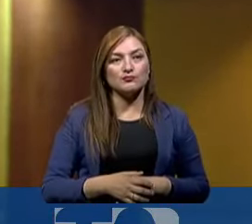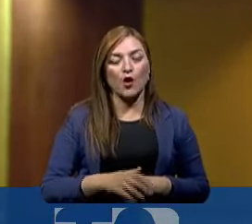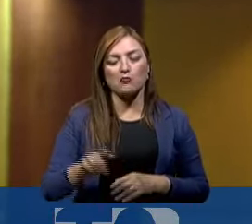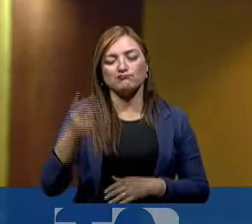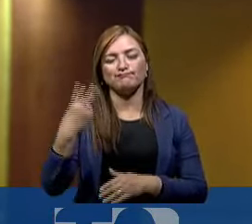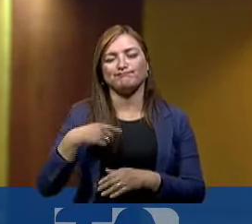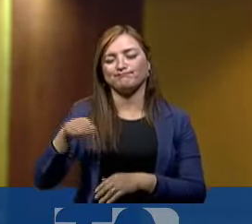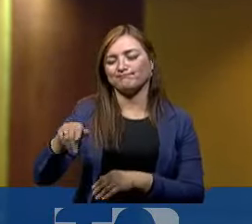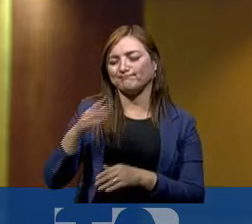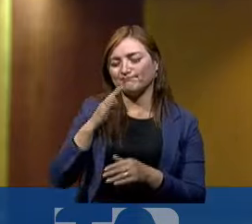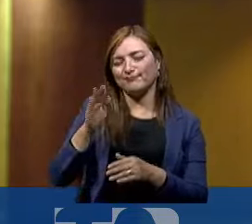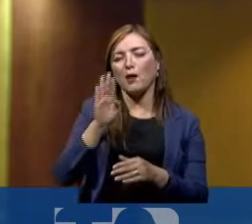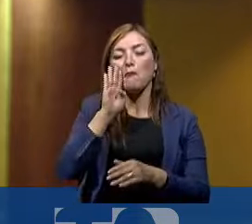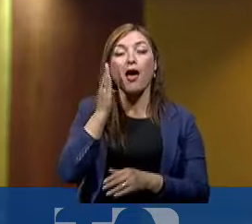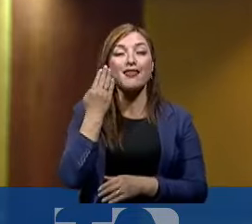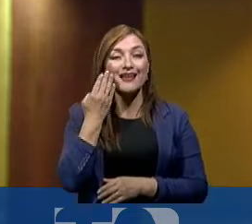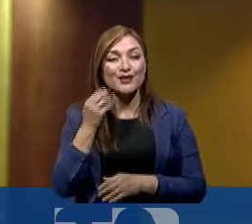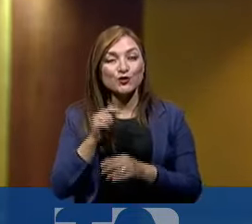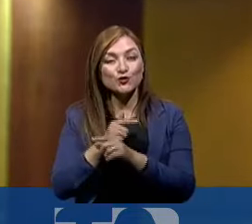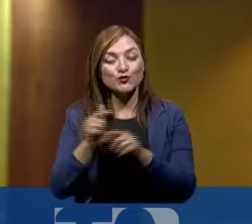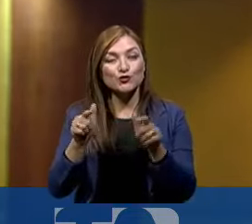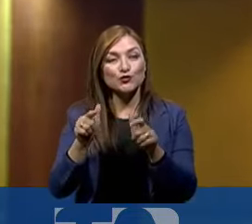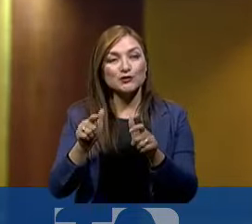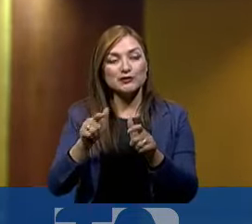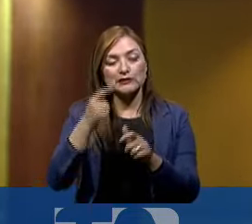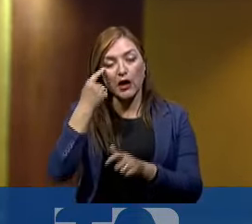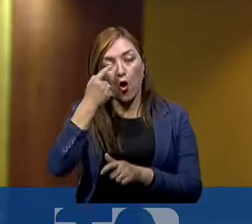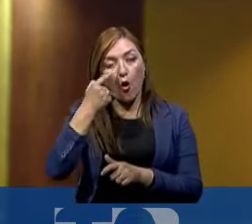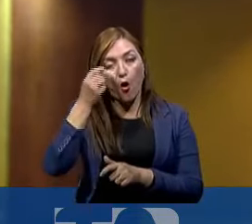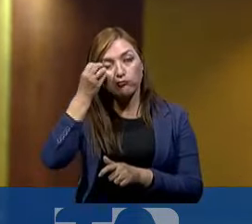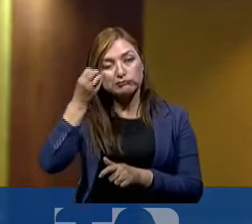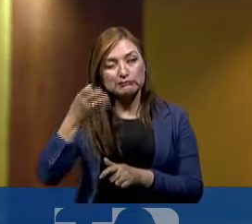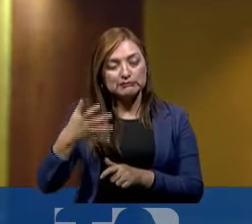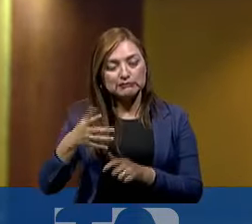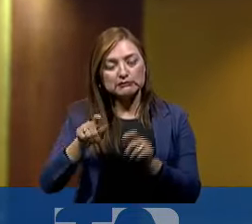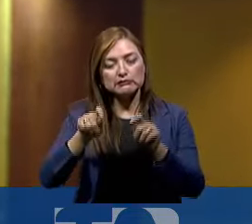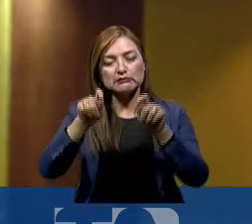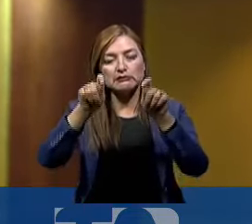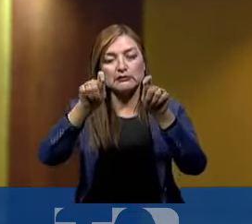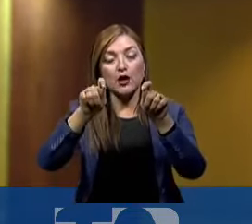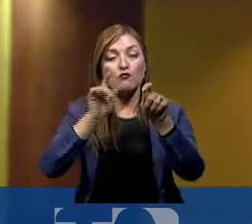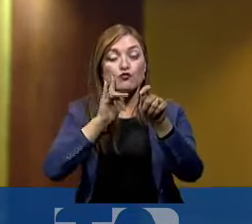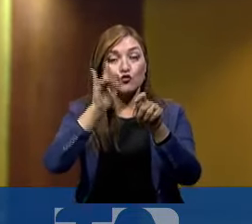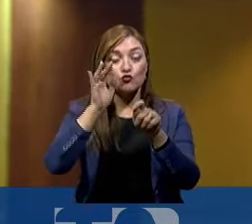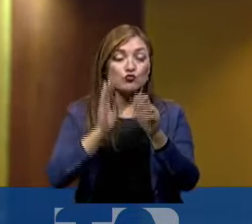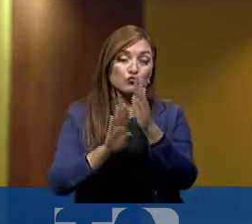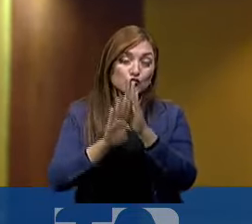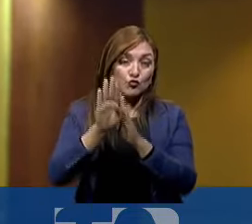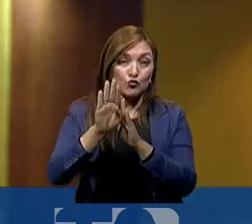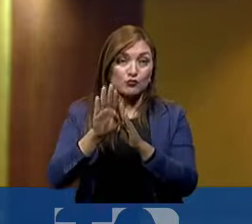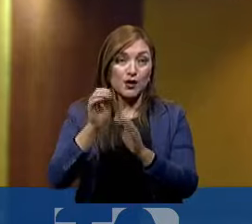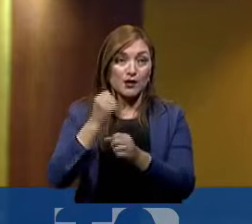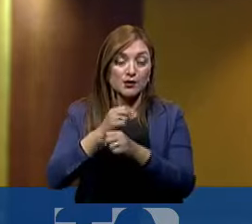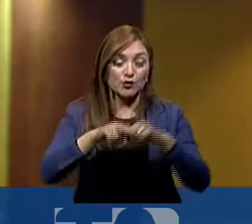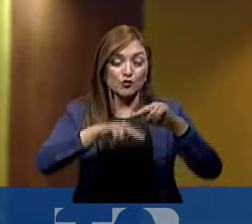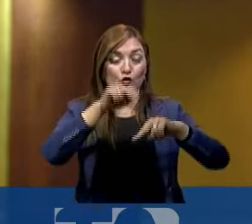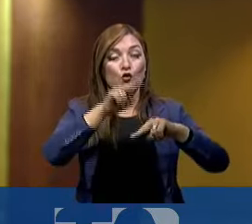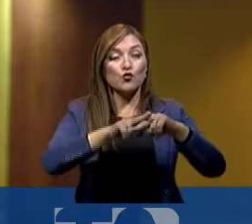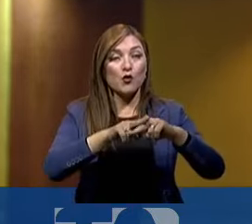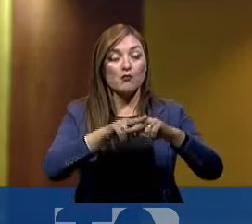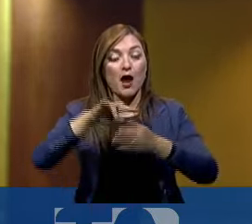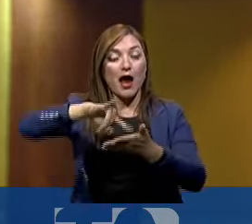ahijado, que no ve, no tiene, perdió un ojo por cáncer y él va a ser arquitecto y va a trabajar en mi constructora sin